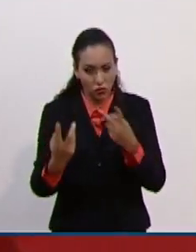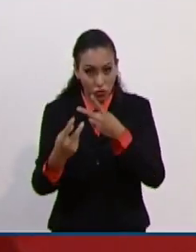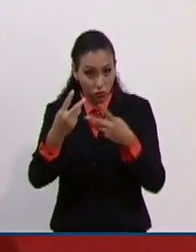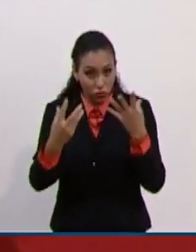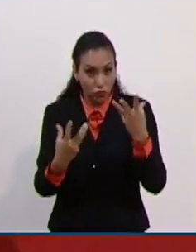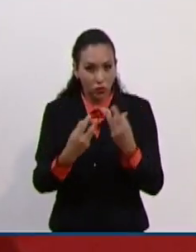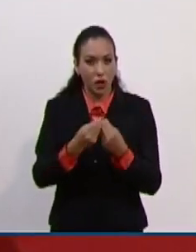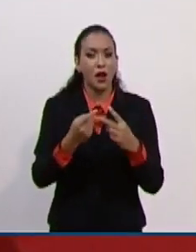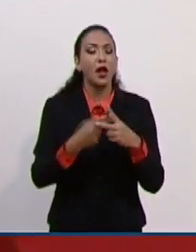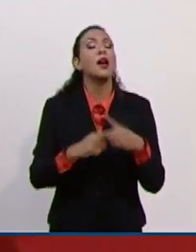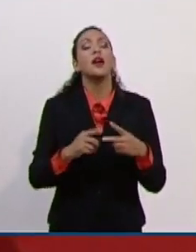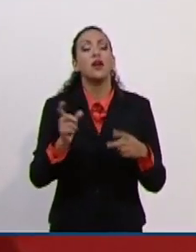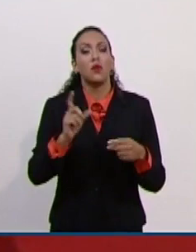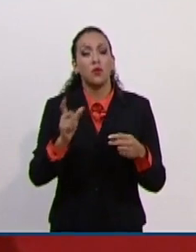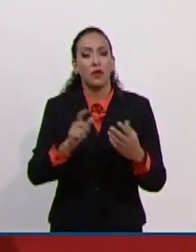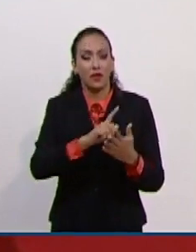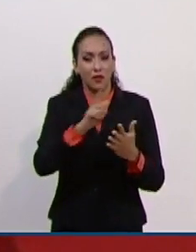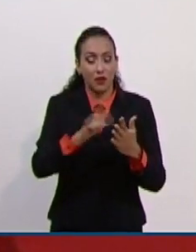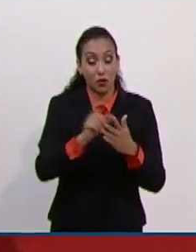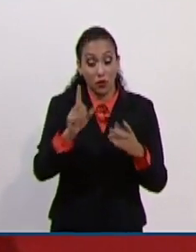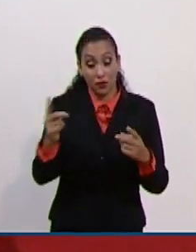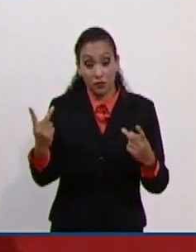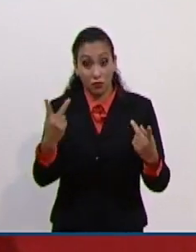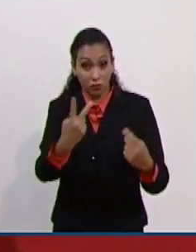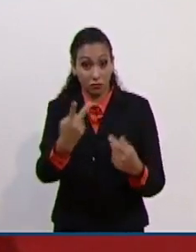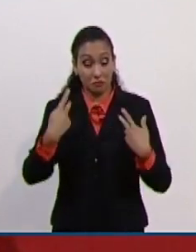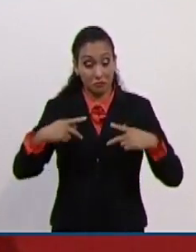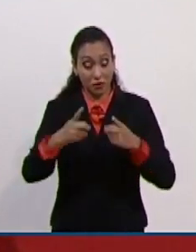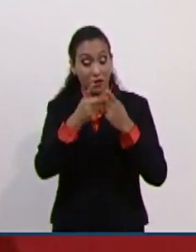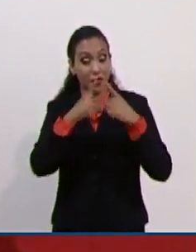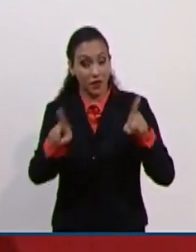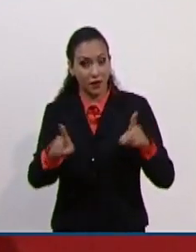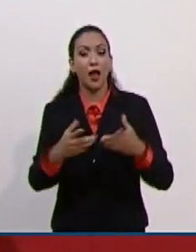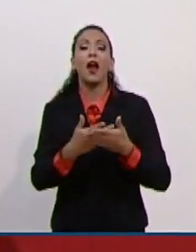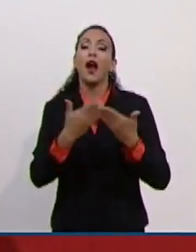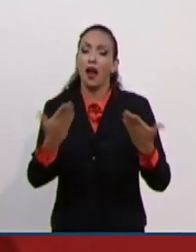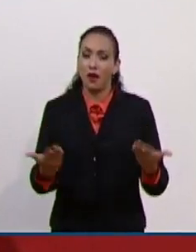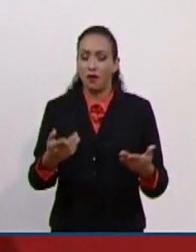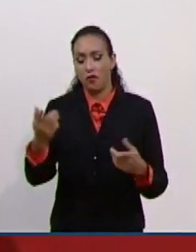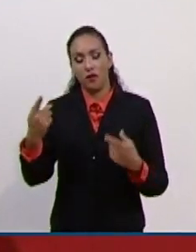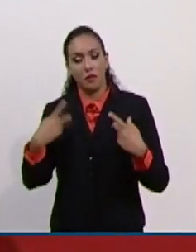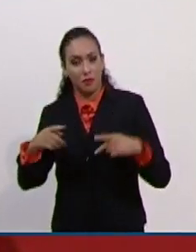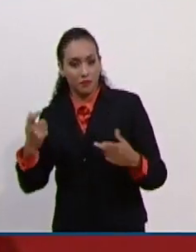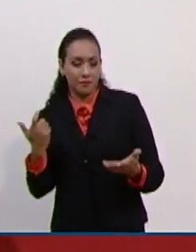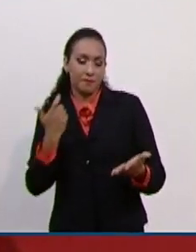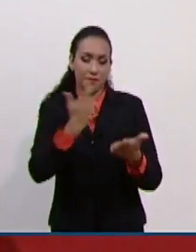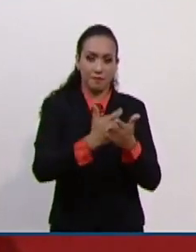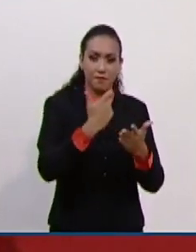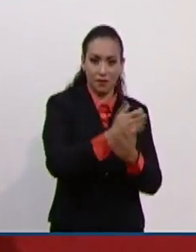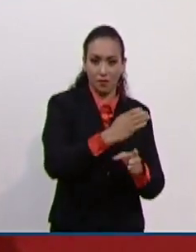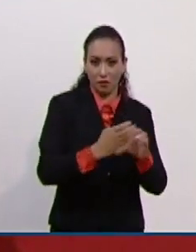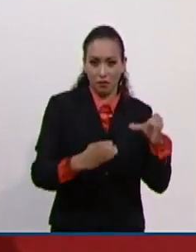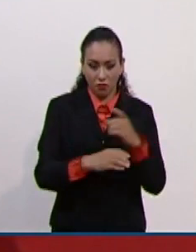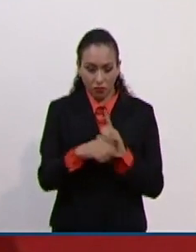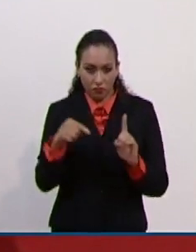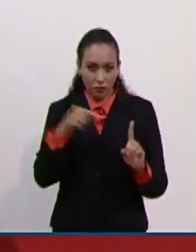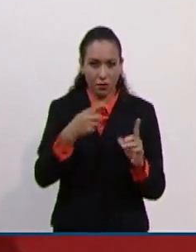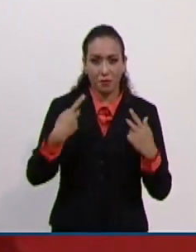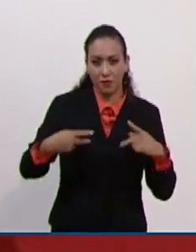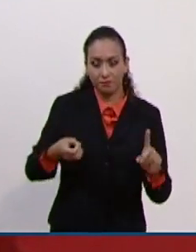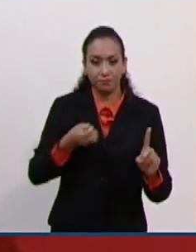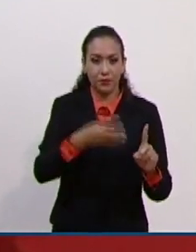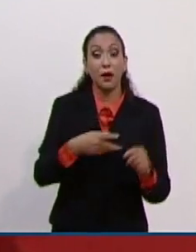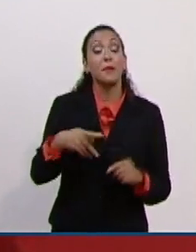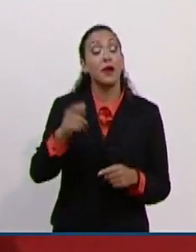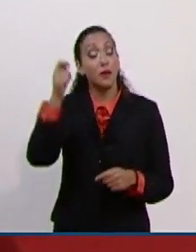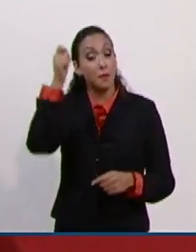tienen su origen en la disolución del vínculo matrimonial, la compensación opera sobre la base de un porcentaje de los bienes adquiridos, mientras que la